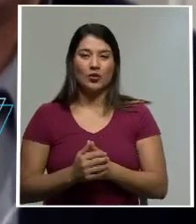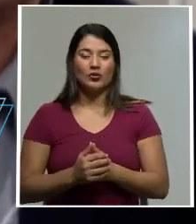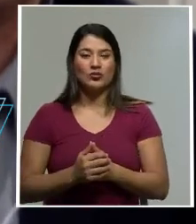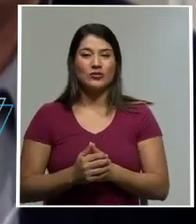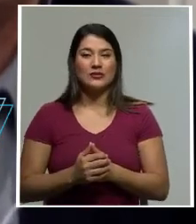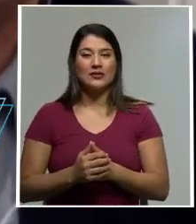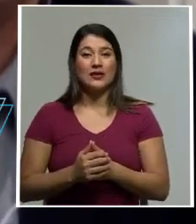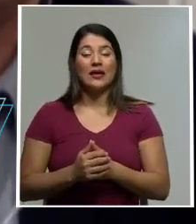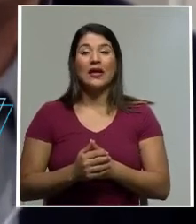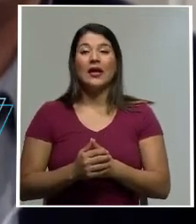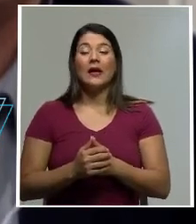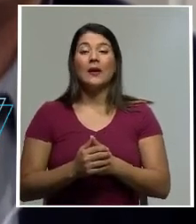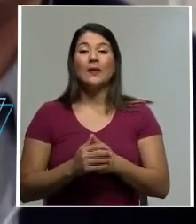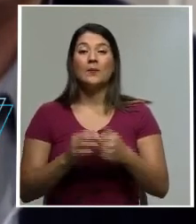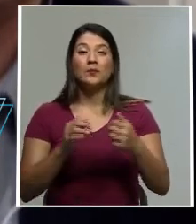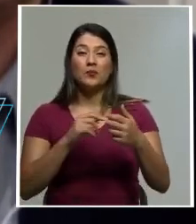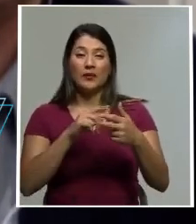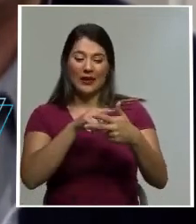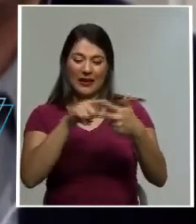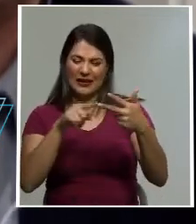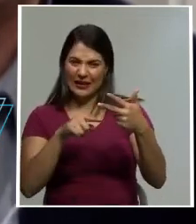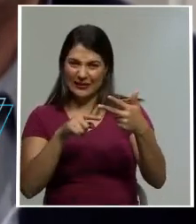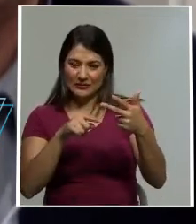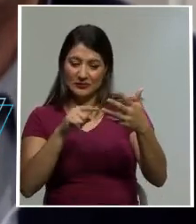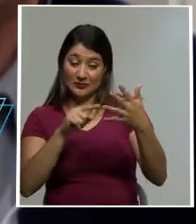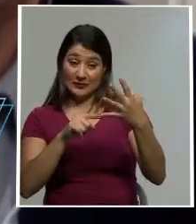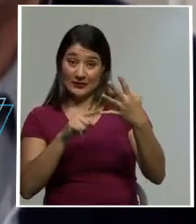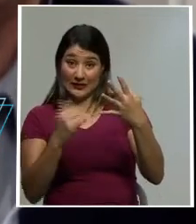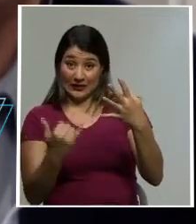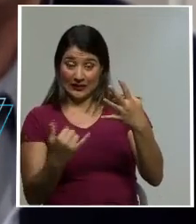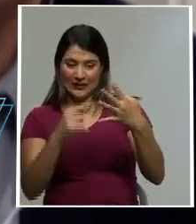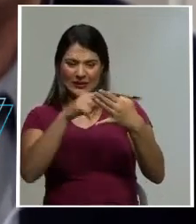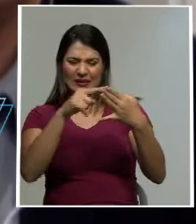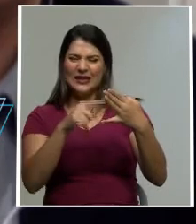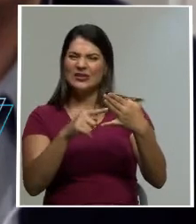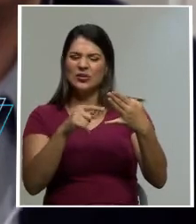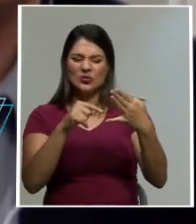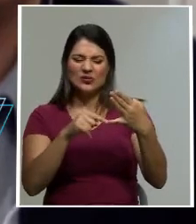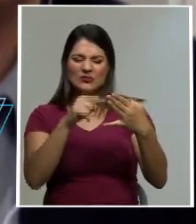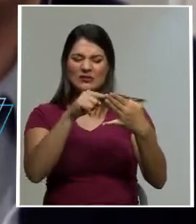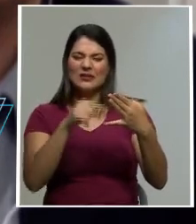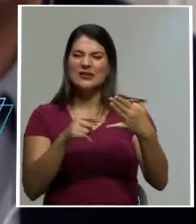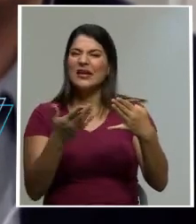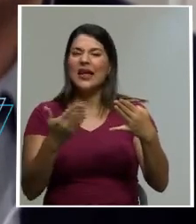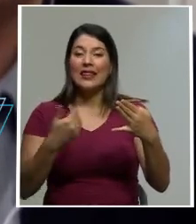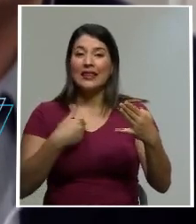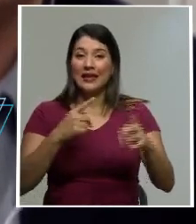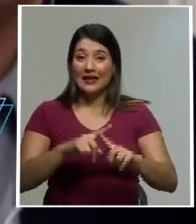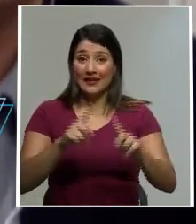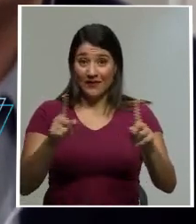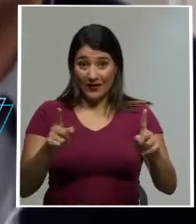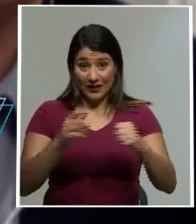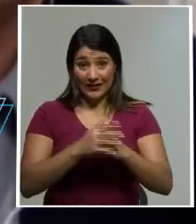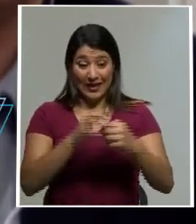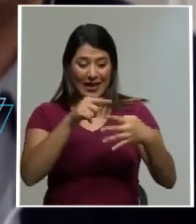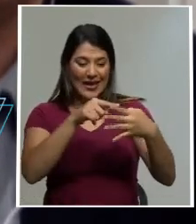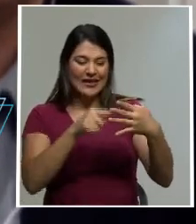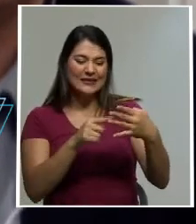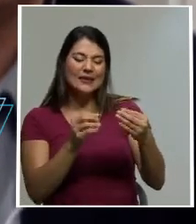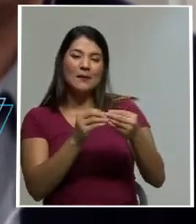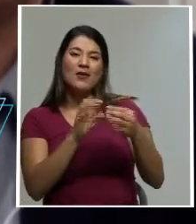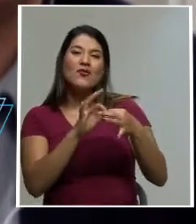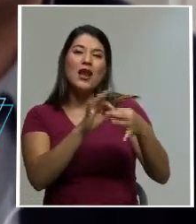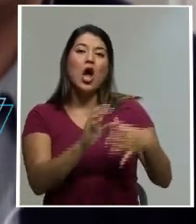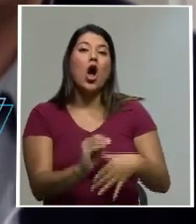de libros más escritos con una visión más ligada a la adolescencia? Ahora sos un adulto joven, pero en